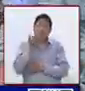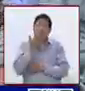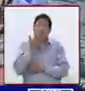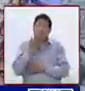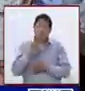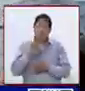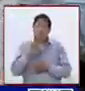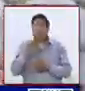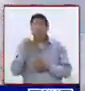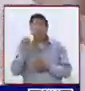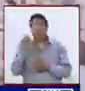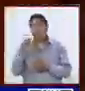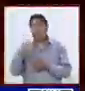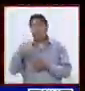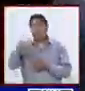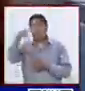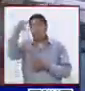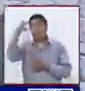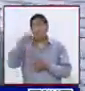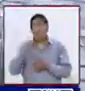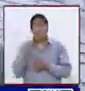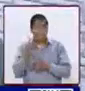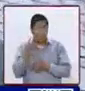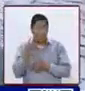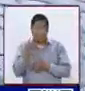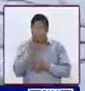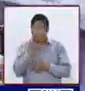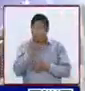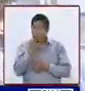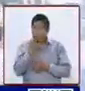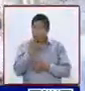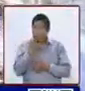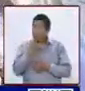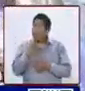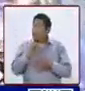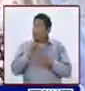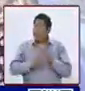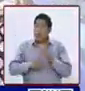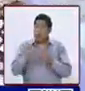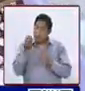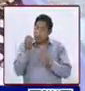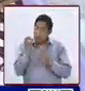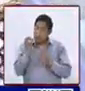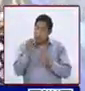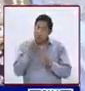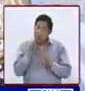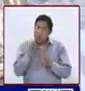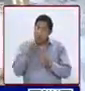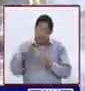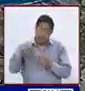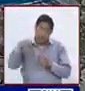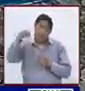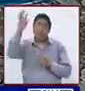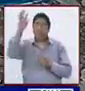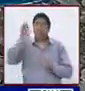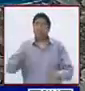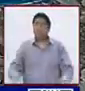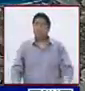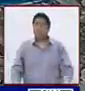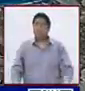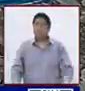para las 14 cruces. ¿Hay 14? 14 cruces ahí. En cada cruz una piedrita, si las hojas se pide deseo.